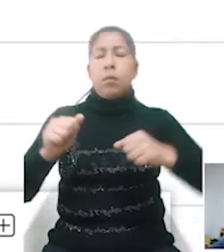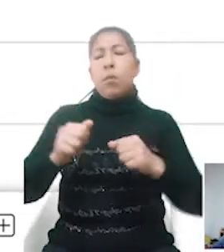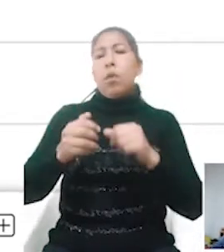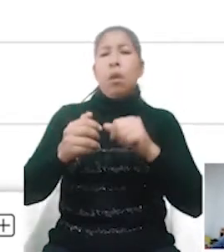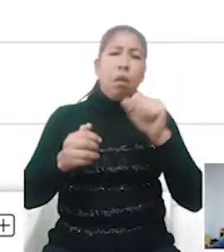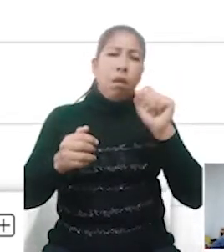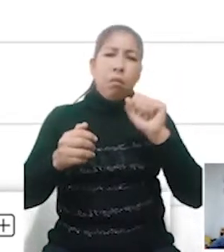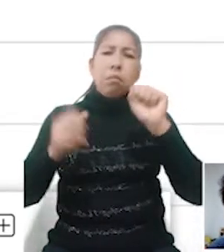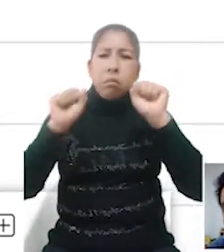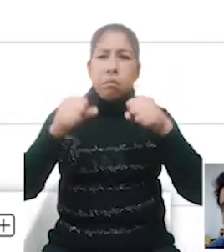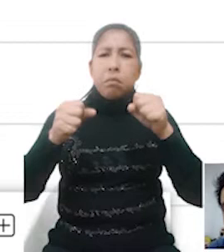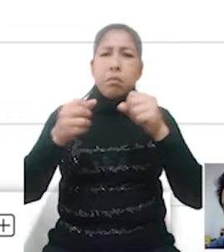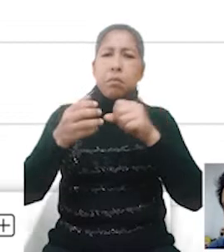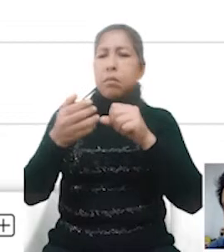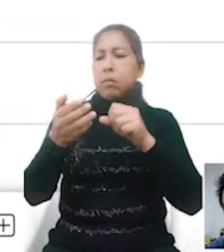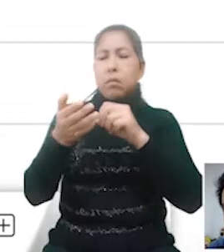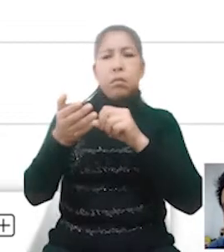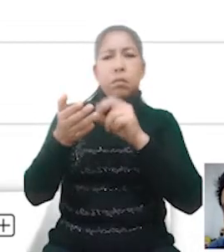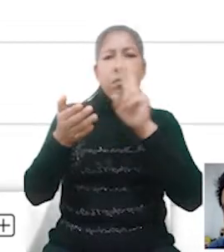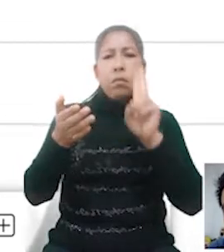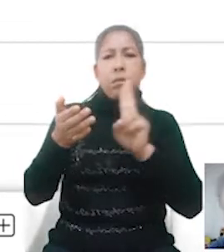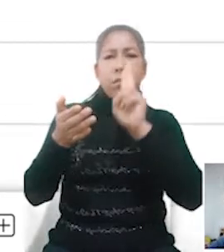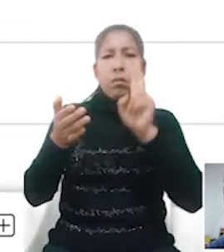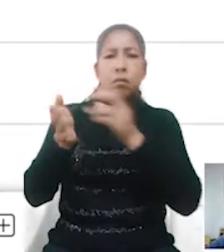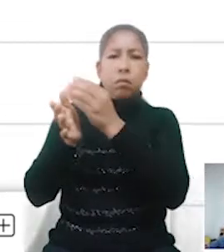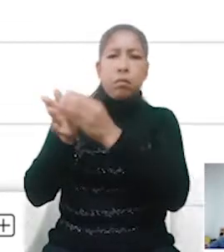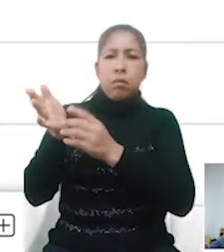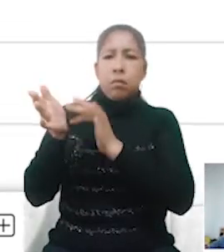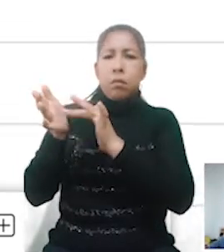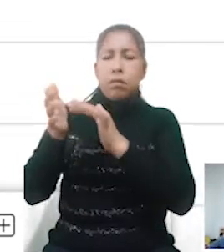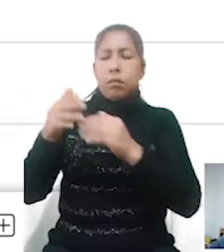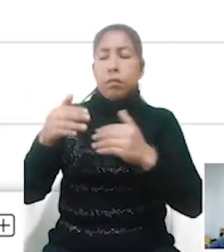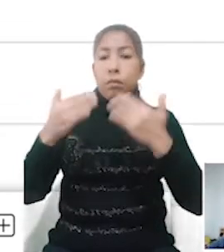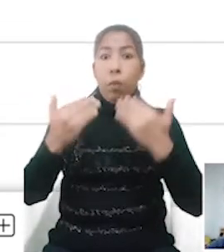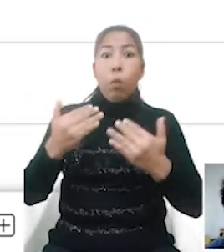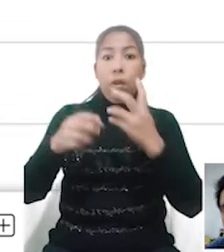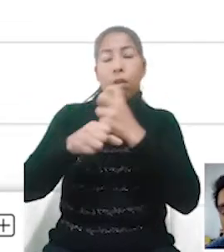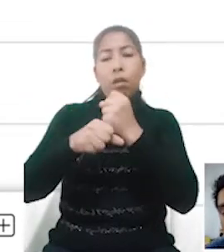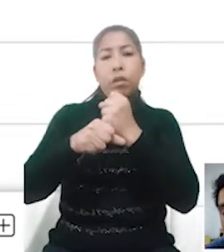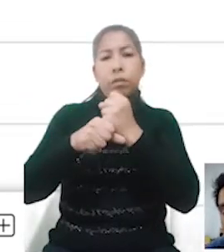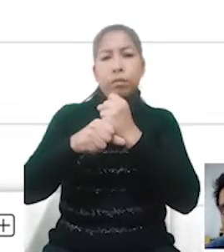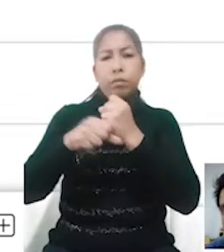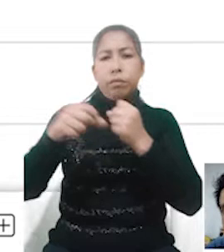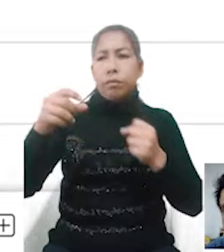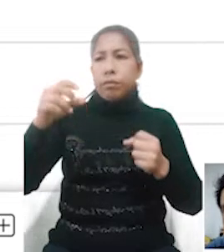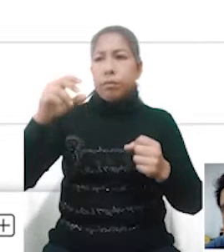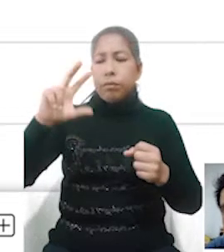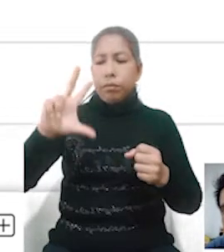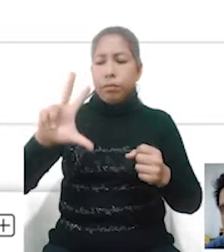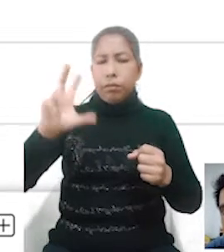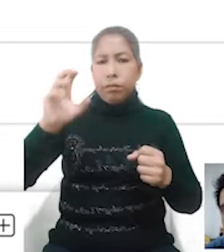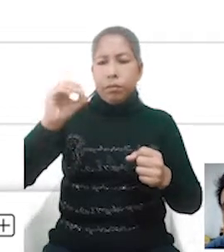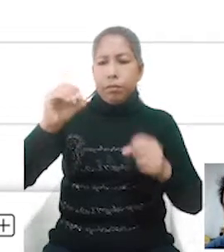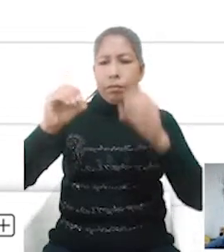con la calculadora. Aquí, por ejemplo, yo voy a convertir de manera exacta. Vamos a simplificar los grados. Puedo también simplificar